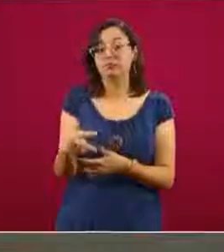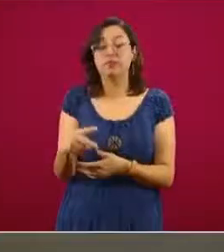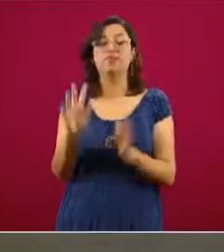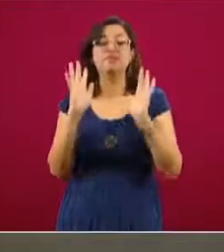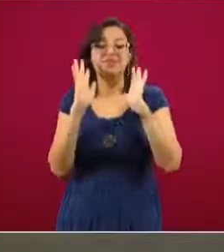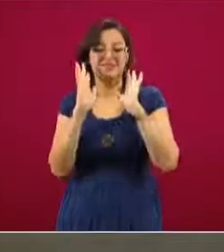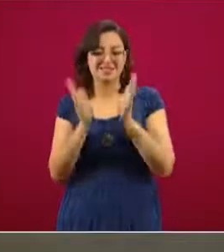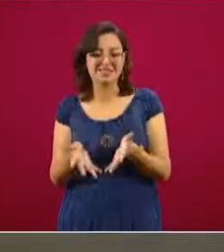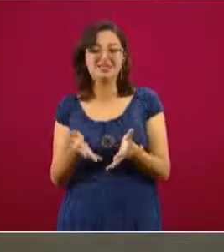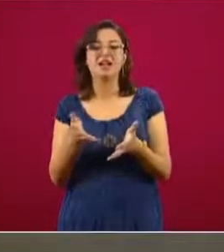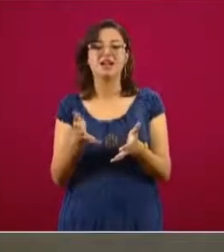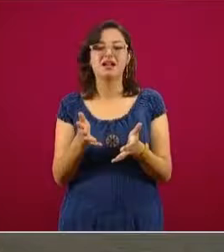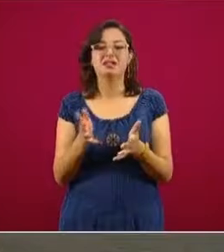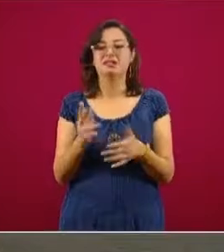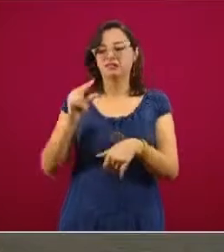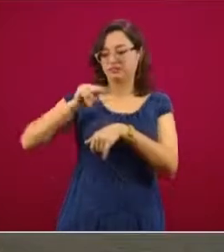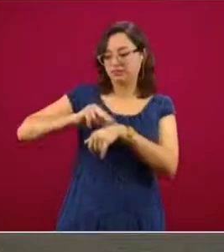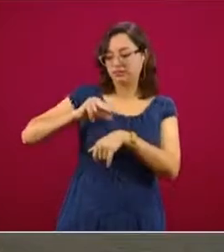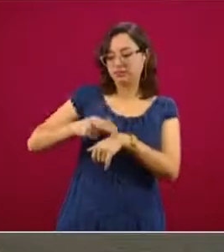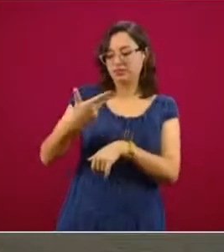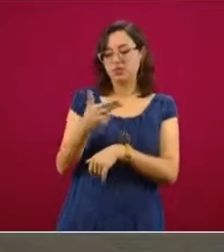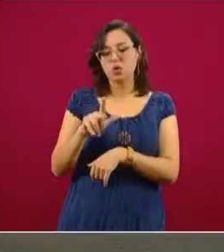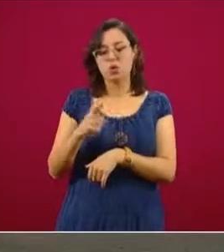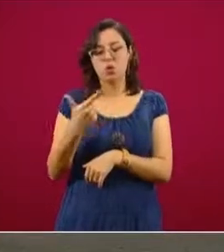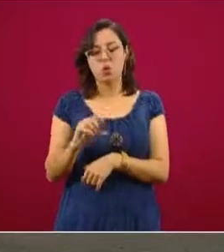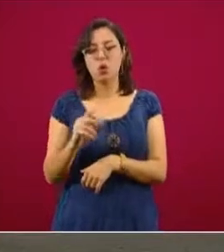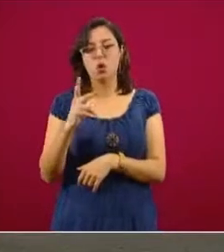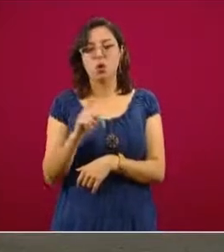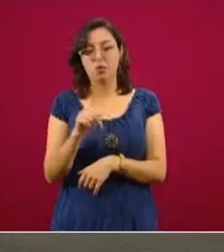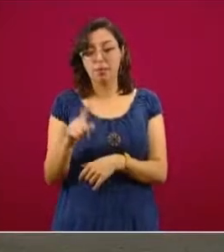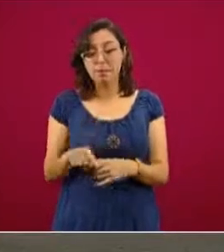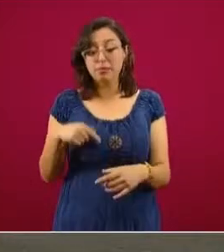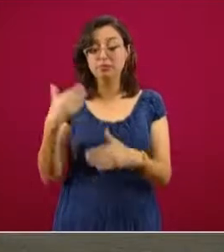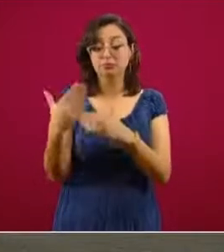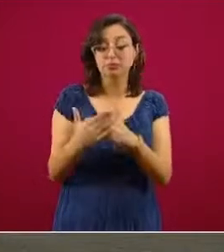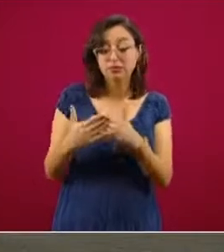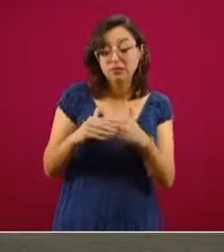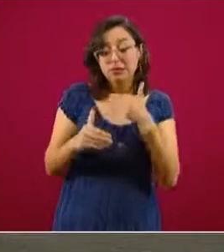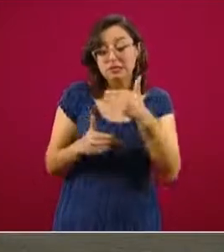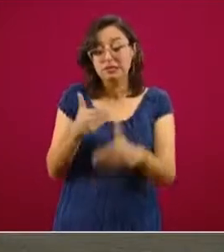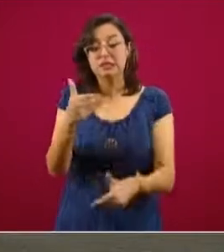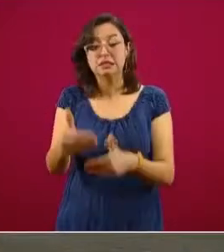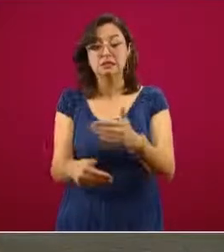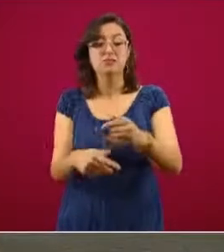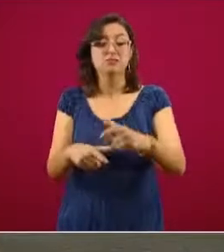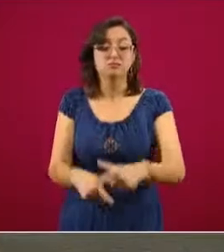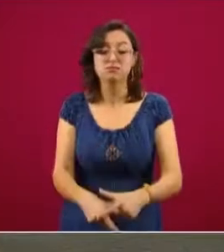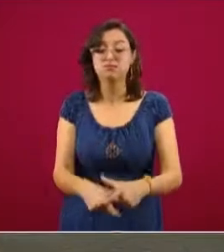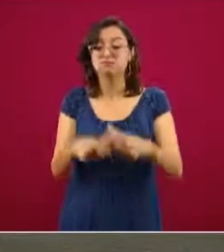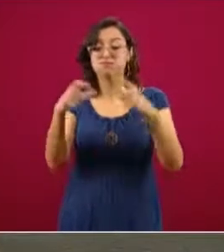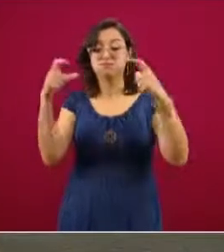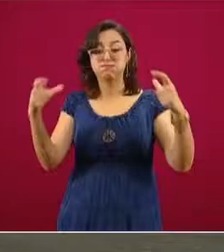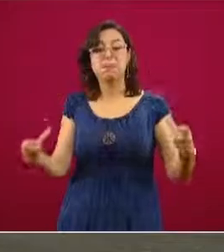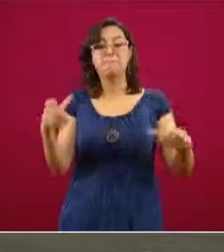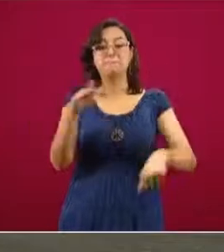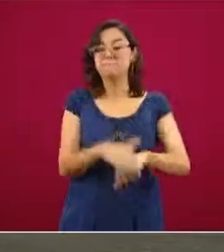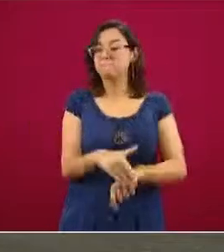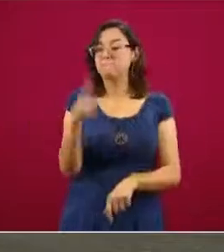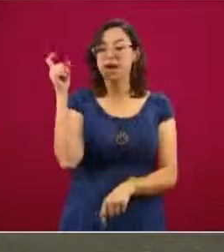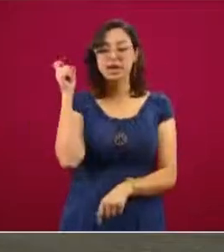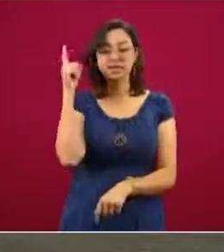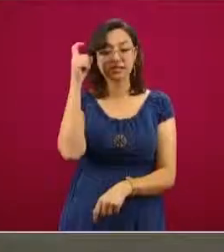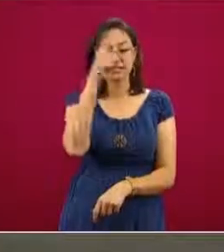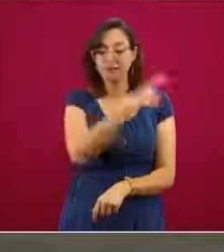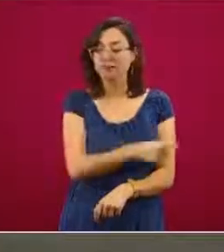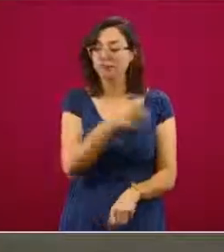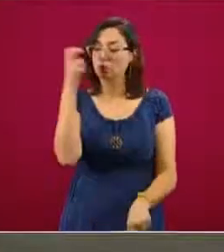vimos, como lo expresó el doctor Hugo López-Gatell, estos momentos en donde viene lo más difícil, la parte